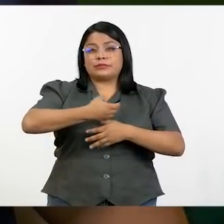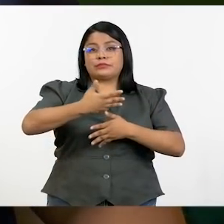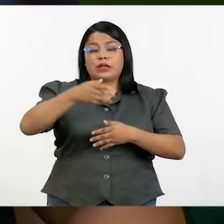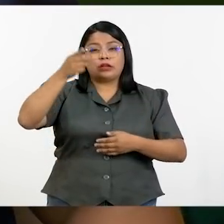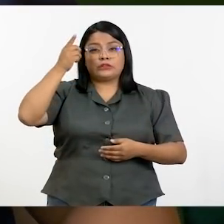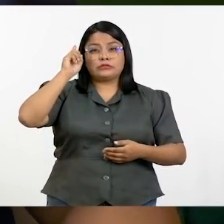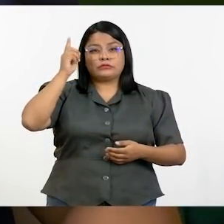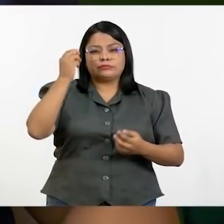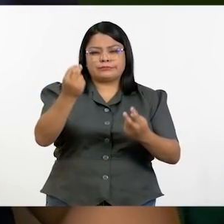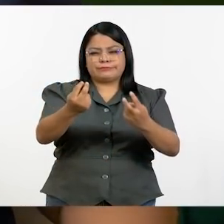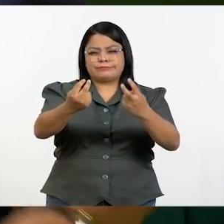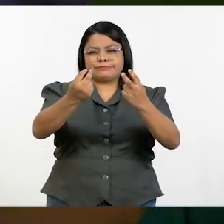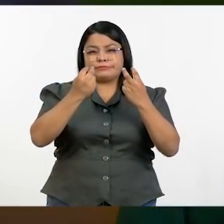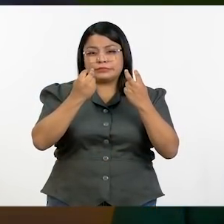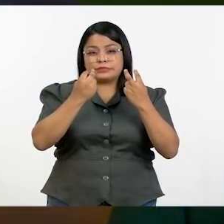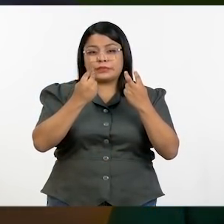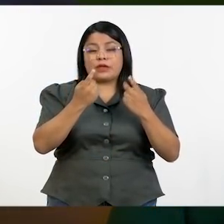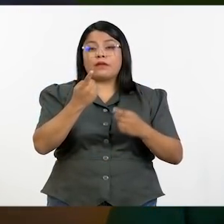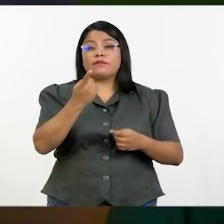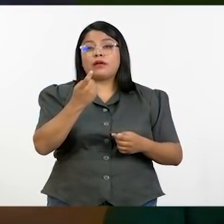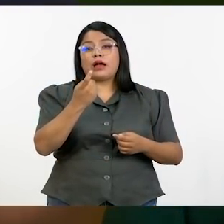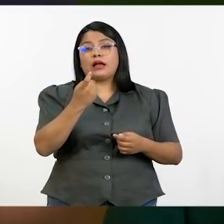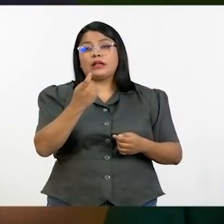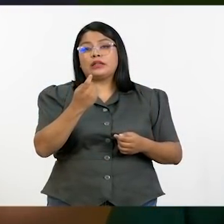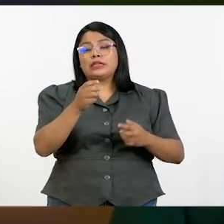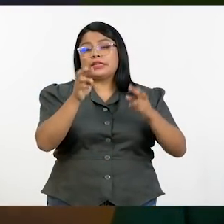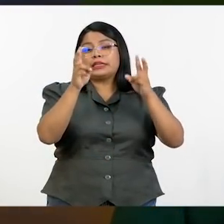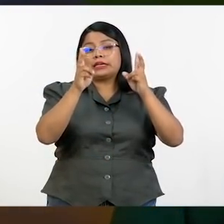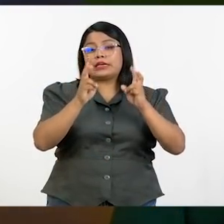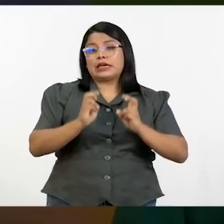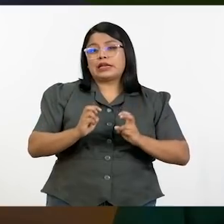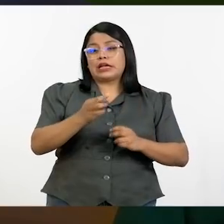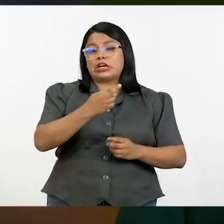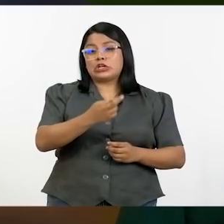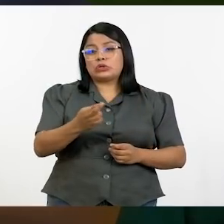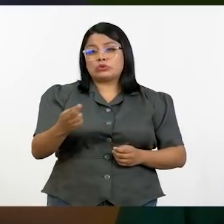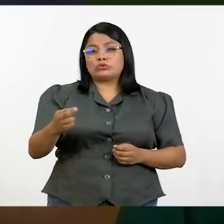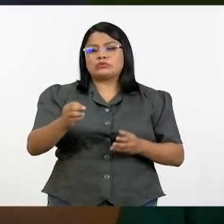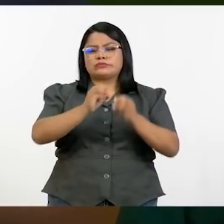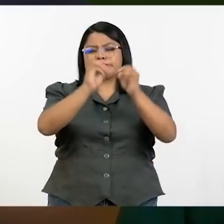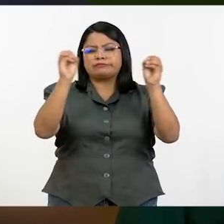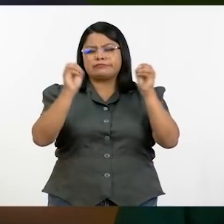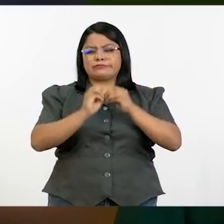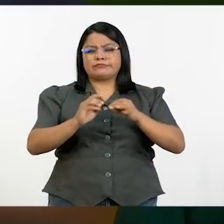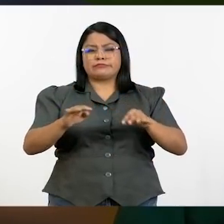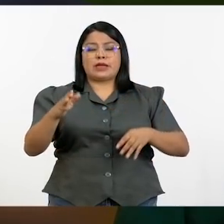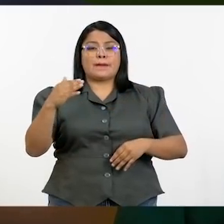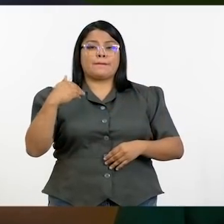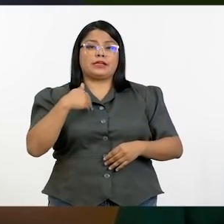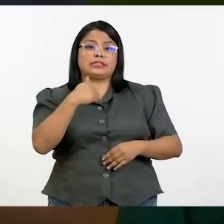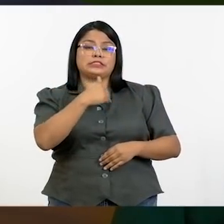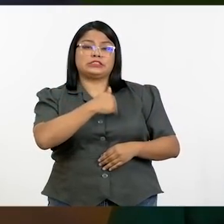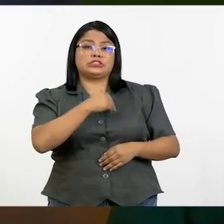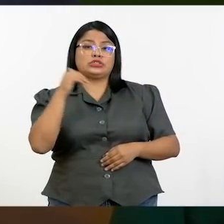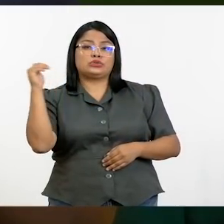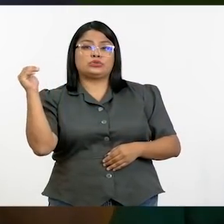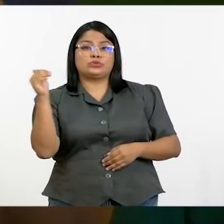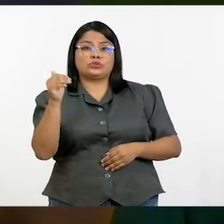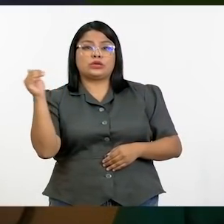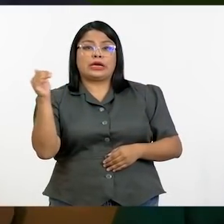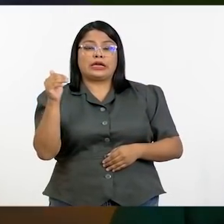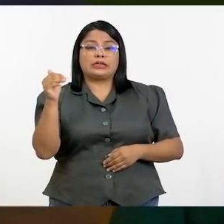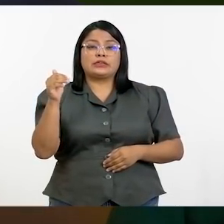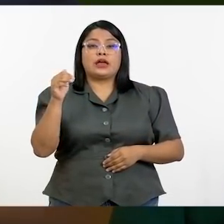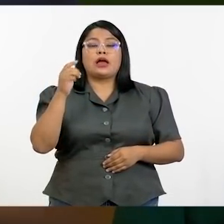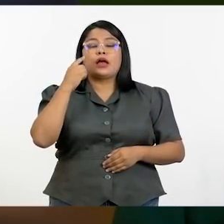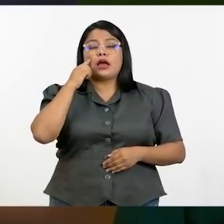los docentes que nos están viendo que si todavía no poseen este recurso, pueden ingresar a la página del Ministerio de Educación en el espacio